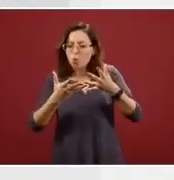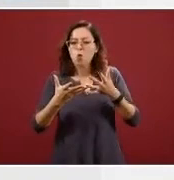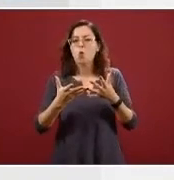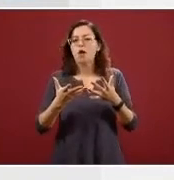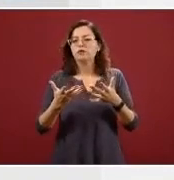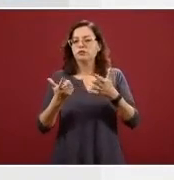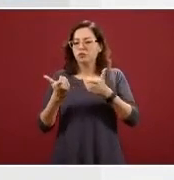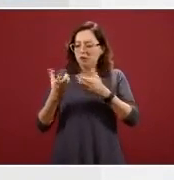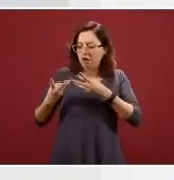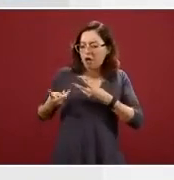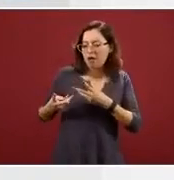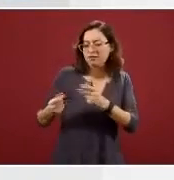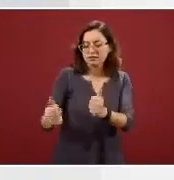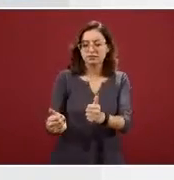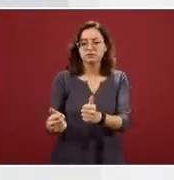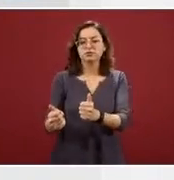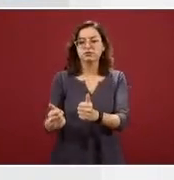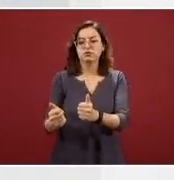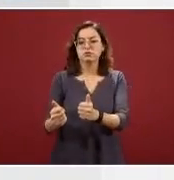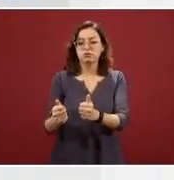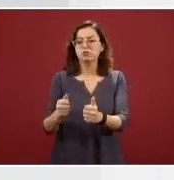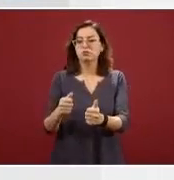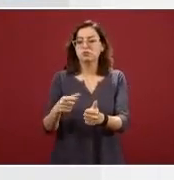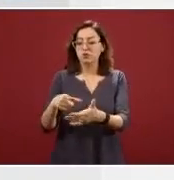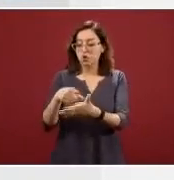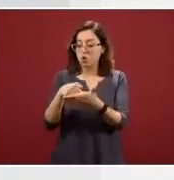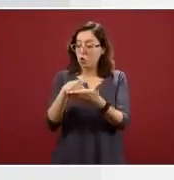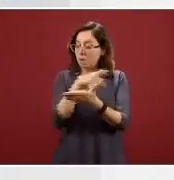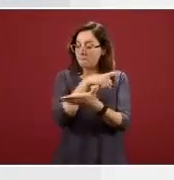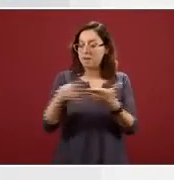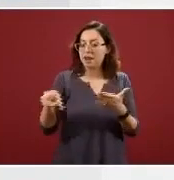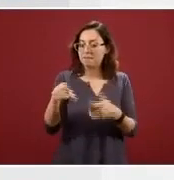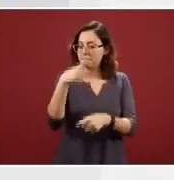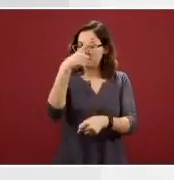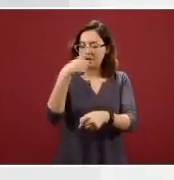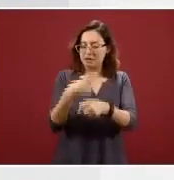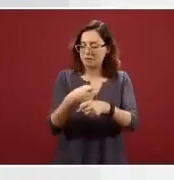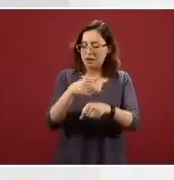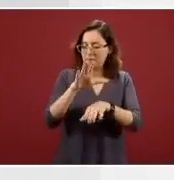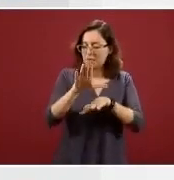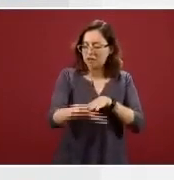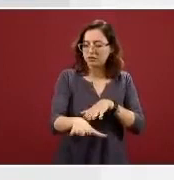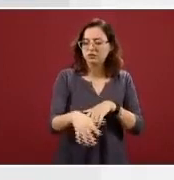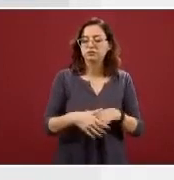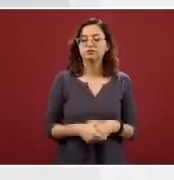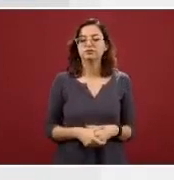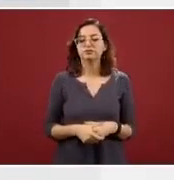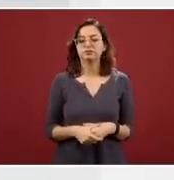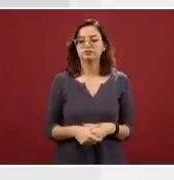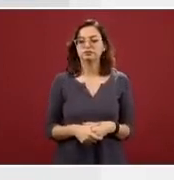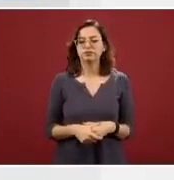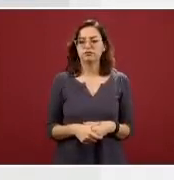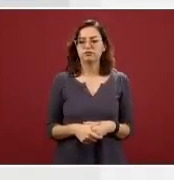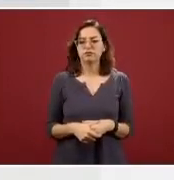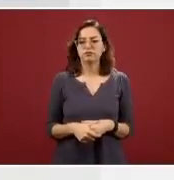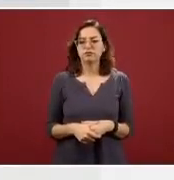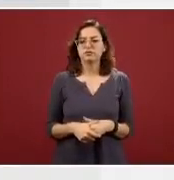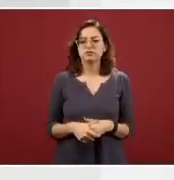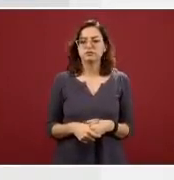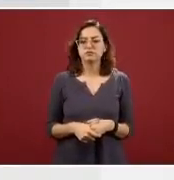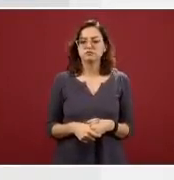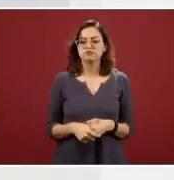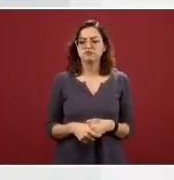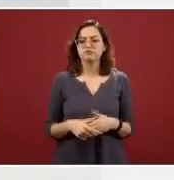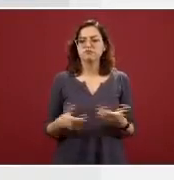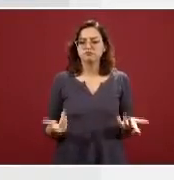monto de insumos que compraríamos en una primera instancia. Lo que usamos fue una tasa de ataque, que se ha